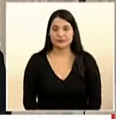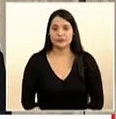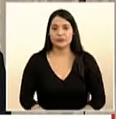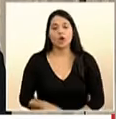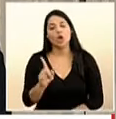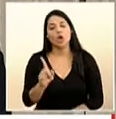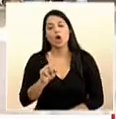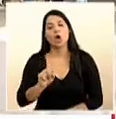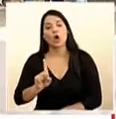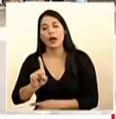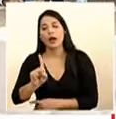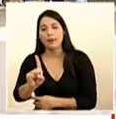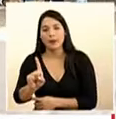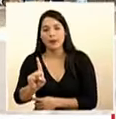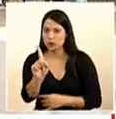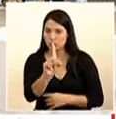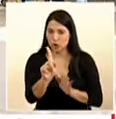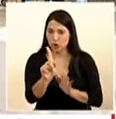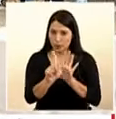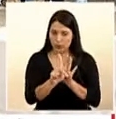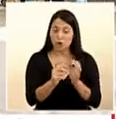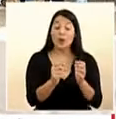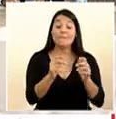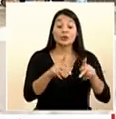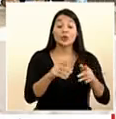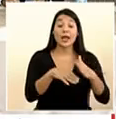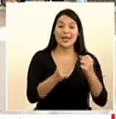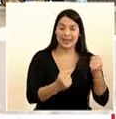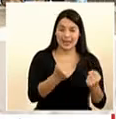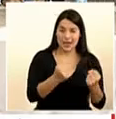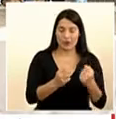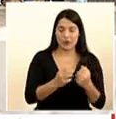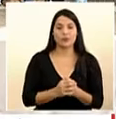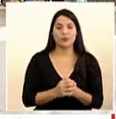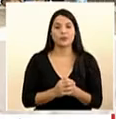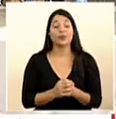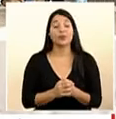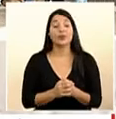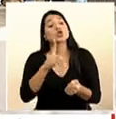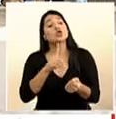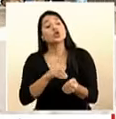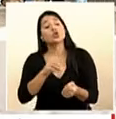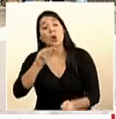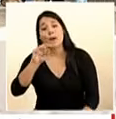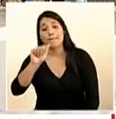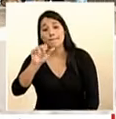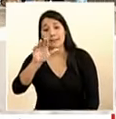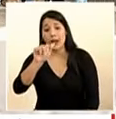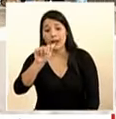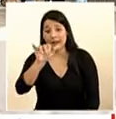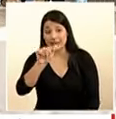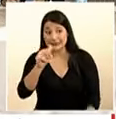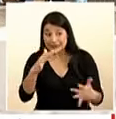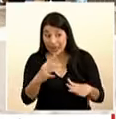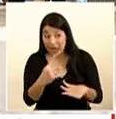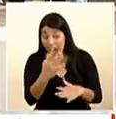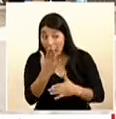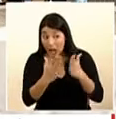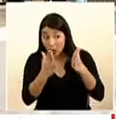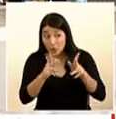nos consulta a susana peña de teletica puntocom el doctor macaya ya ingresó algún paciente al cenar